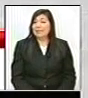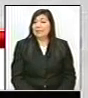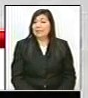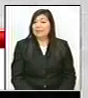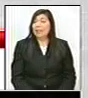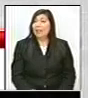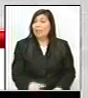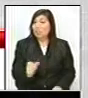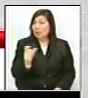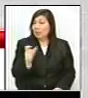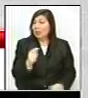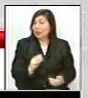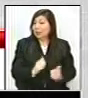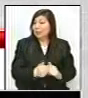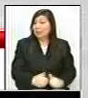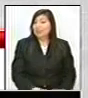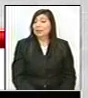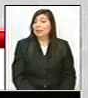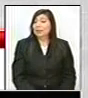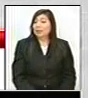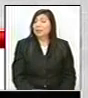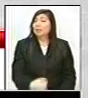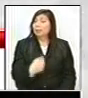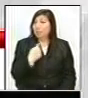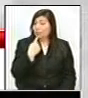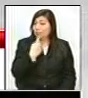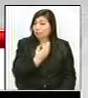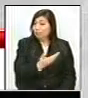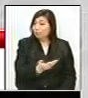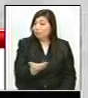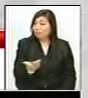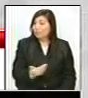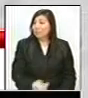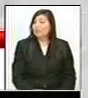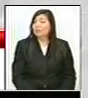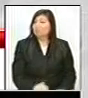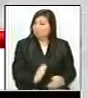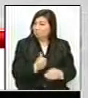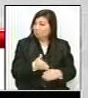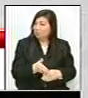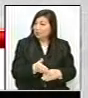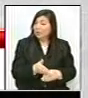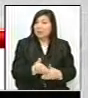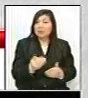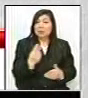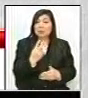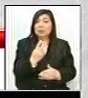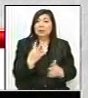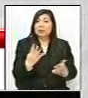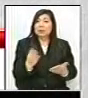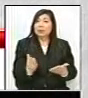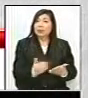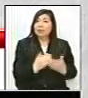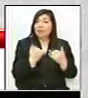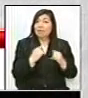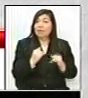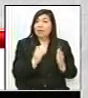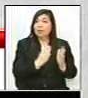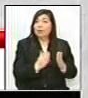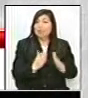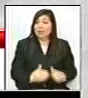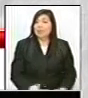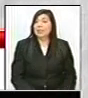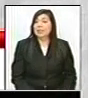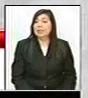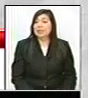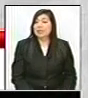Se trata de una ratificación. Yo les invito a ustedes que vayan a la página 24 del informe de determinación de